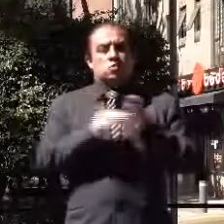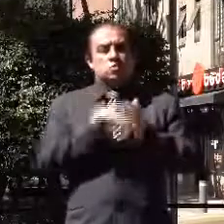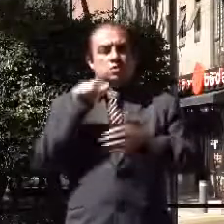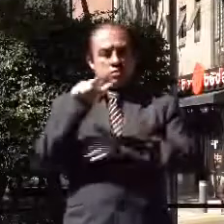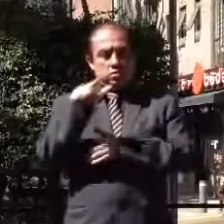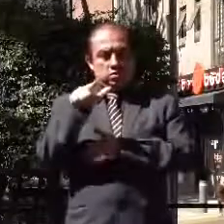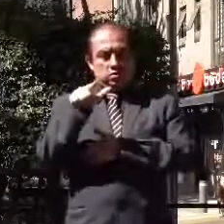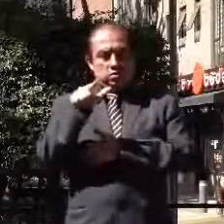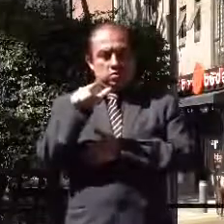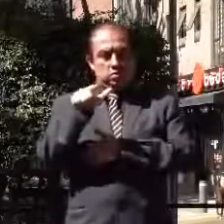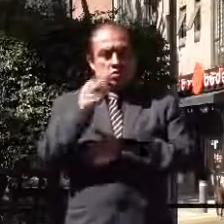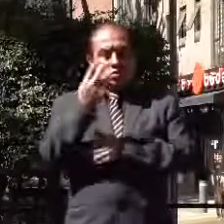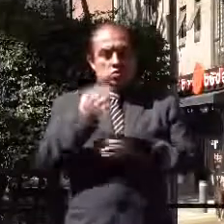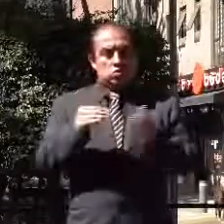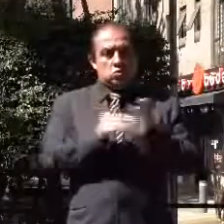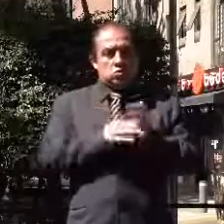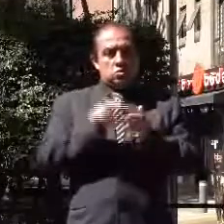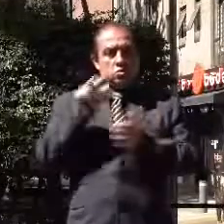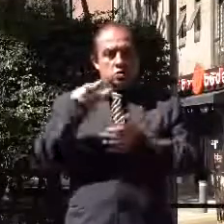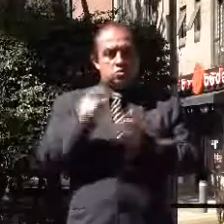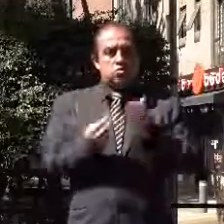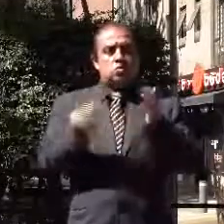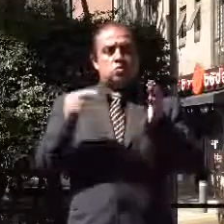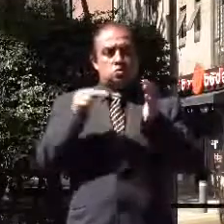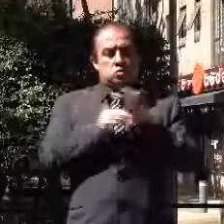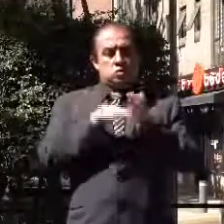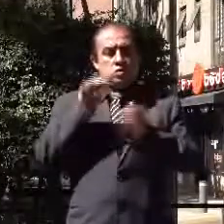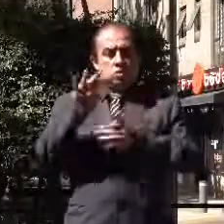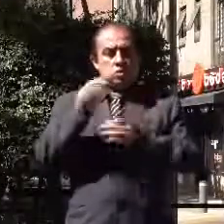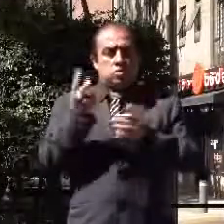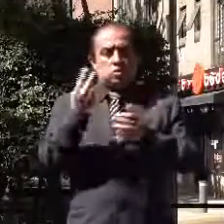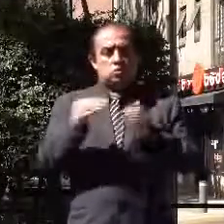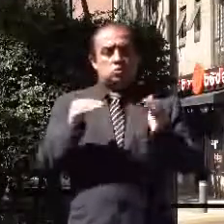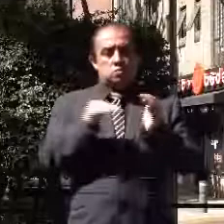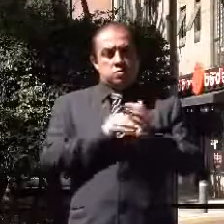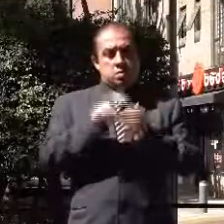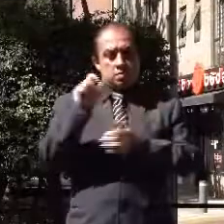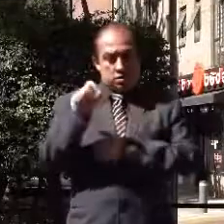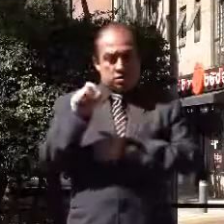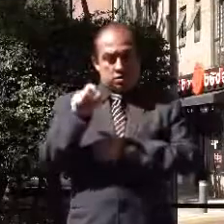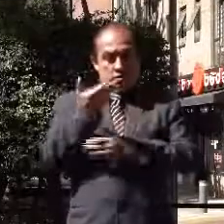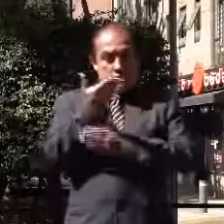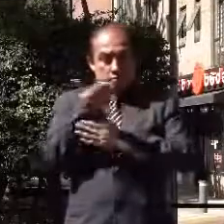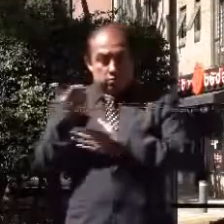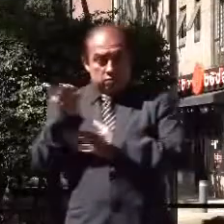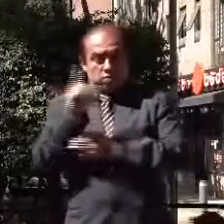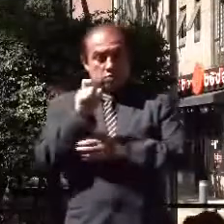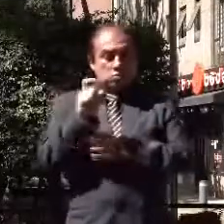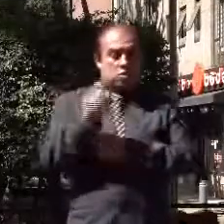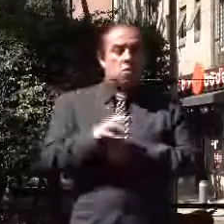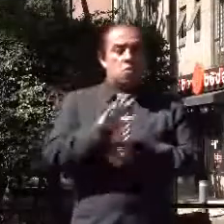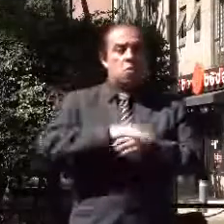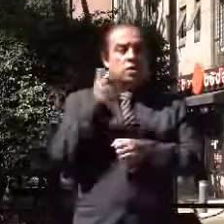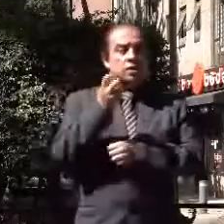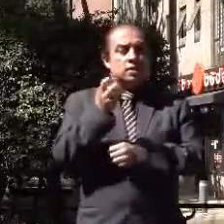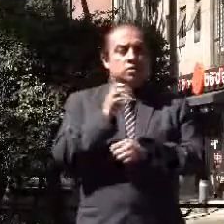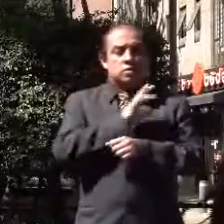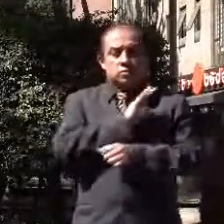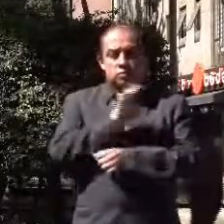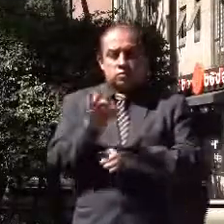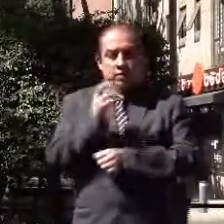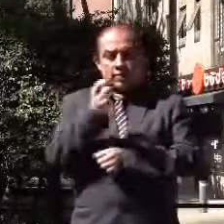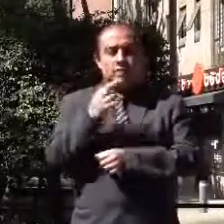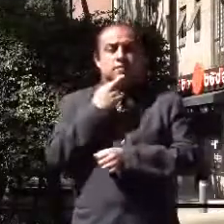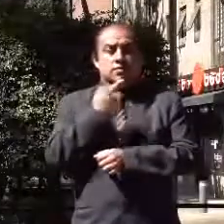2017, 2018 contra 2019, 2020 de solicitudes de pipas. Porque eso lo que claro, nos puede, ese